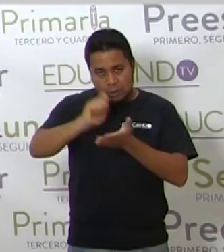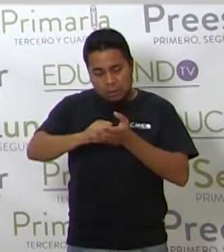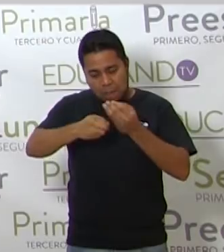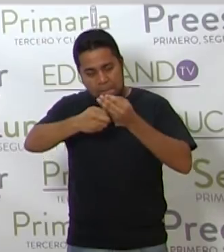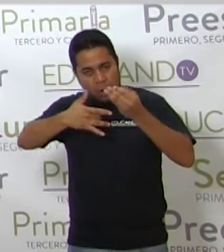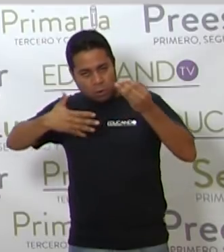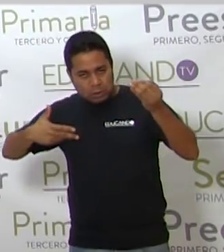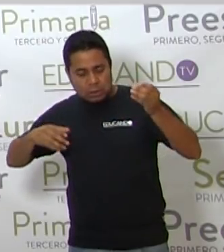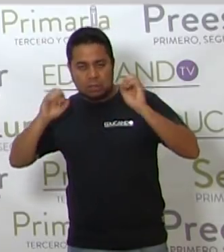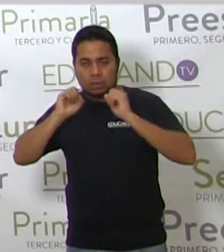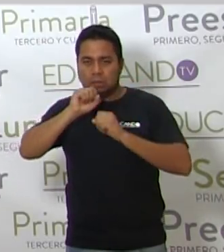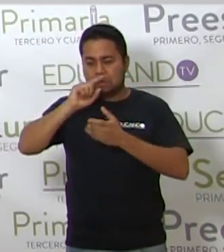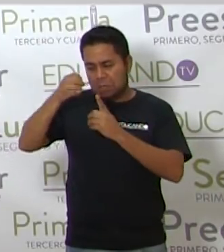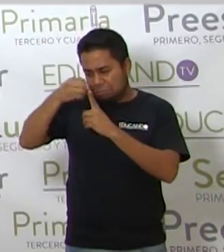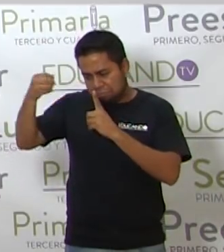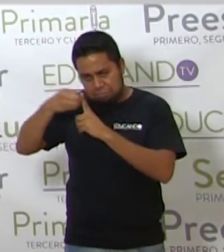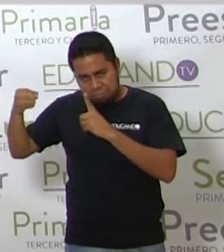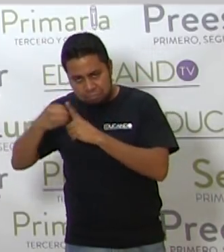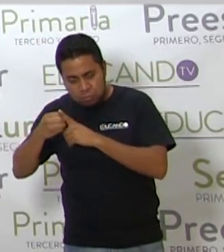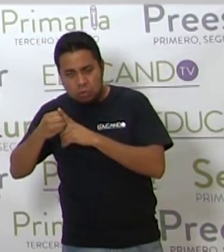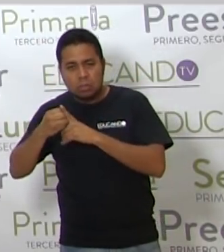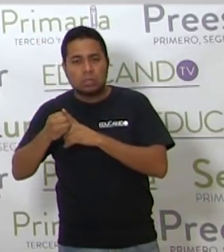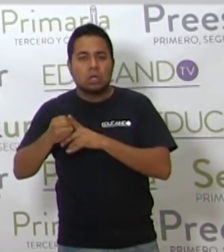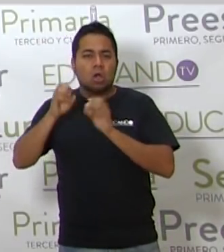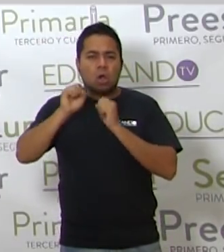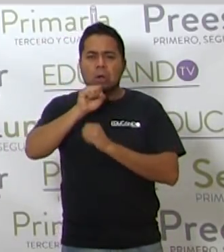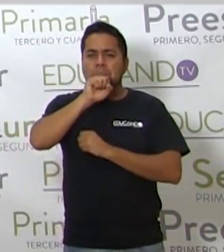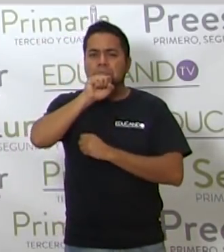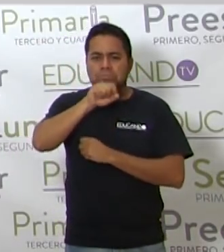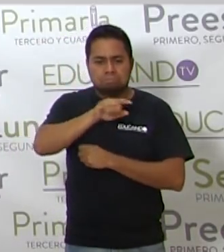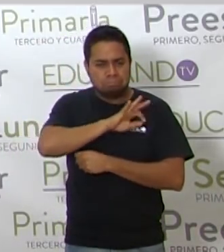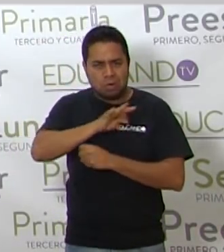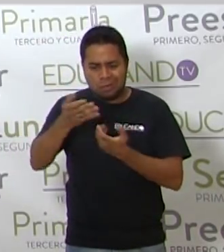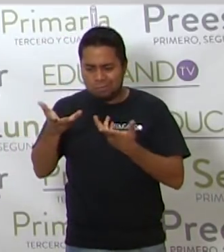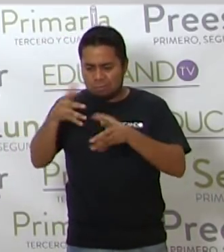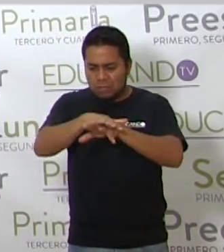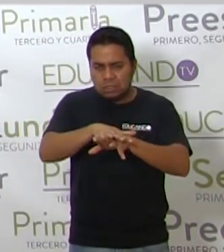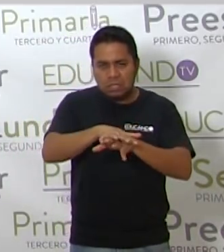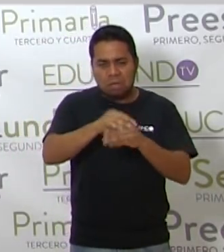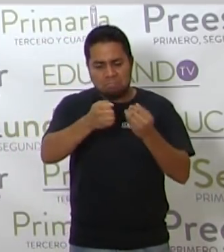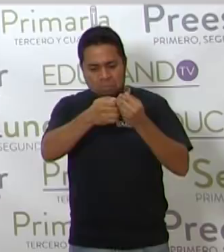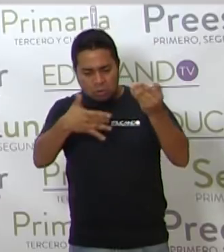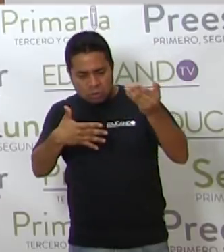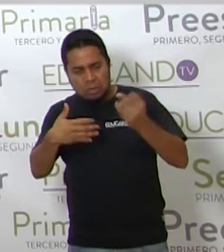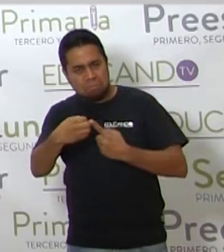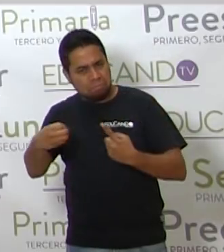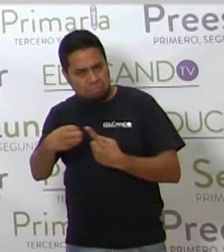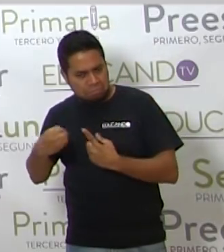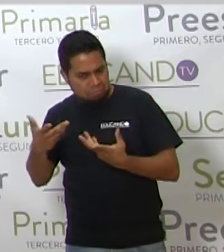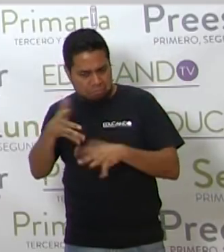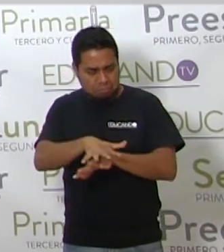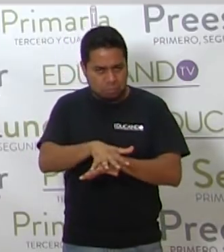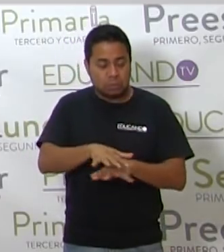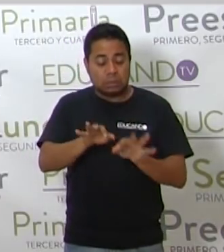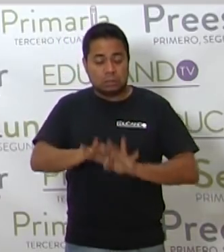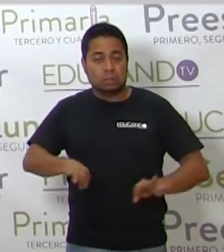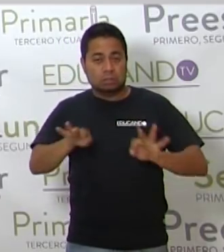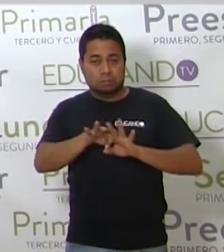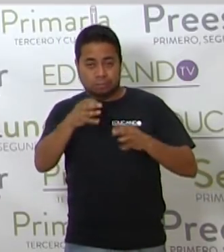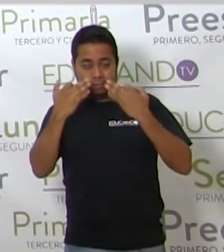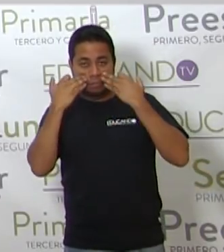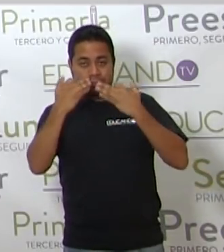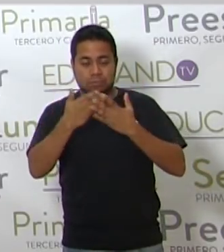o también puede incluir tanto prosa y versos. Importante recordar estas dos partecitas que nosotros ya